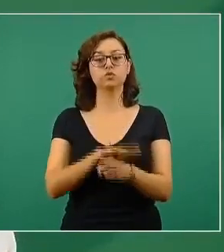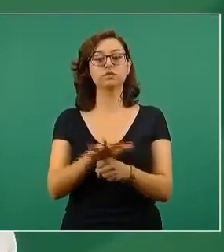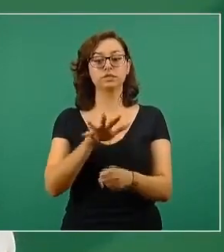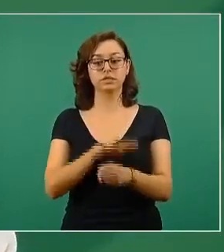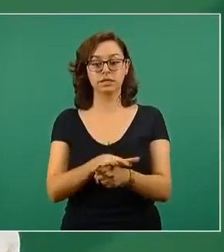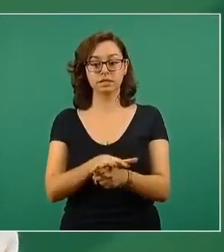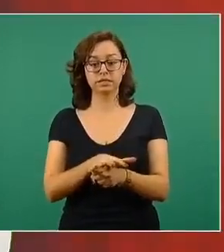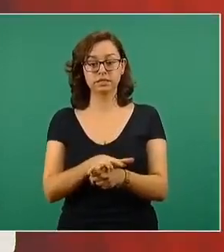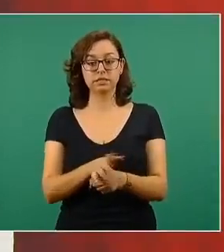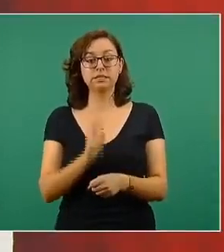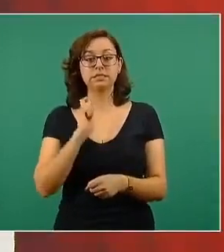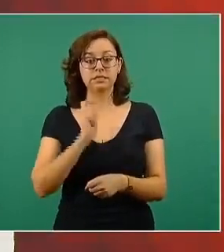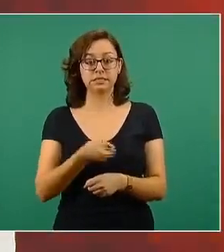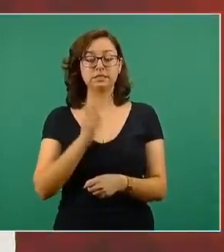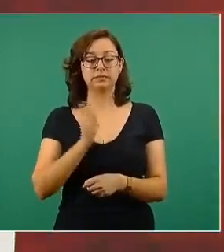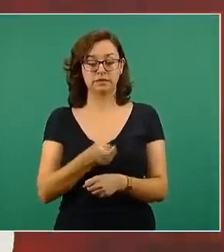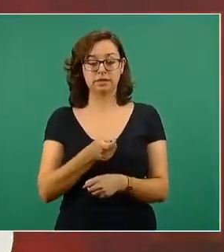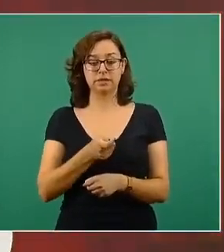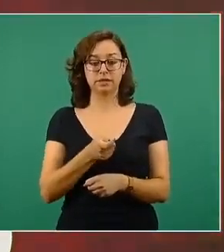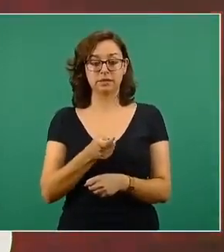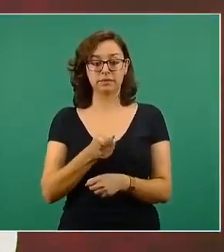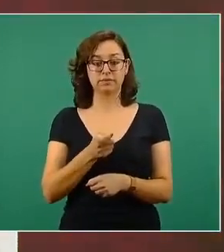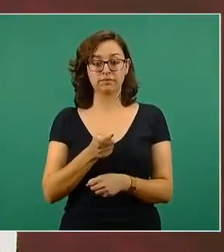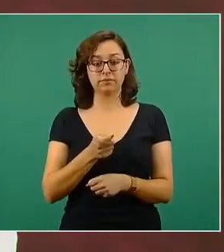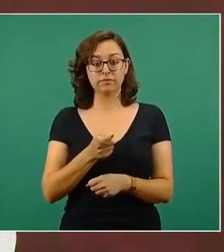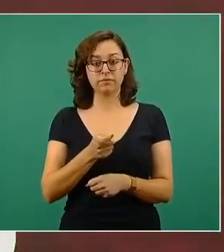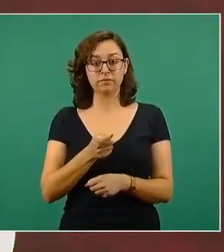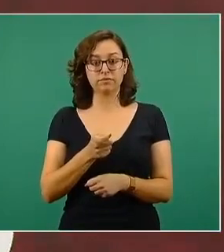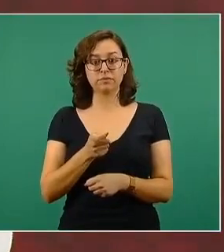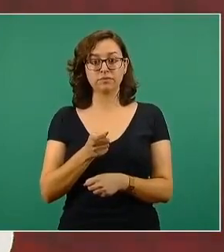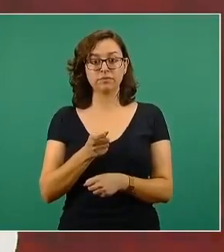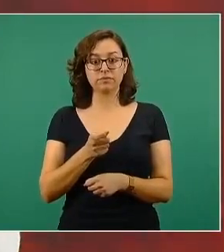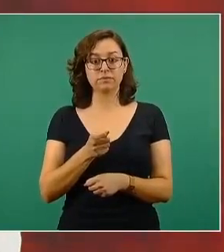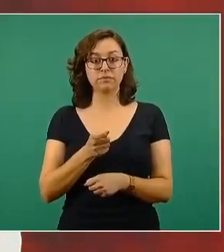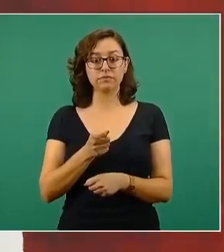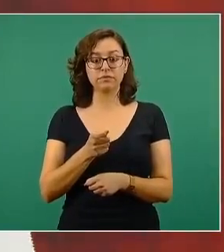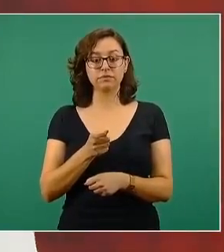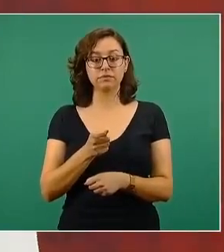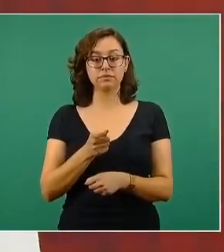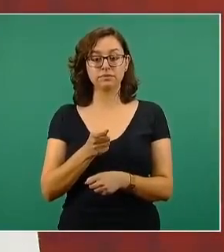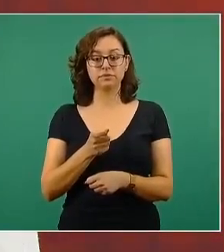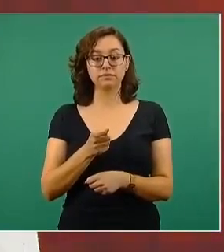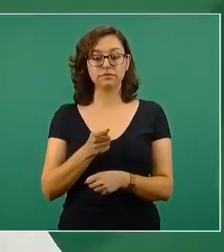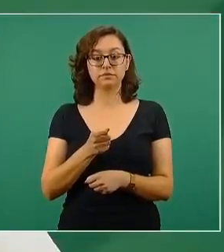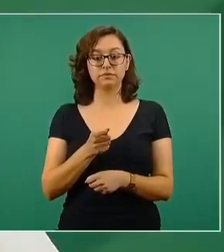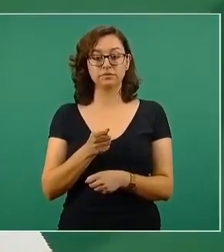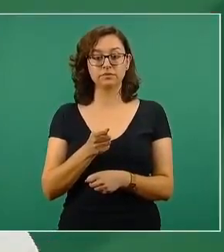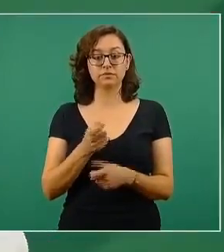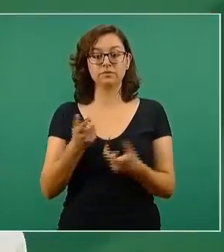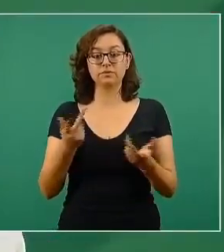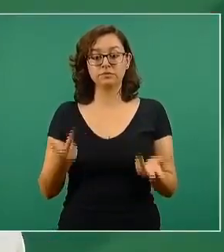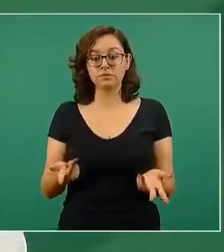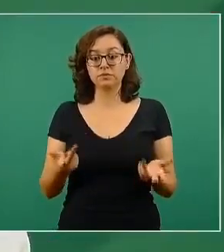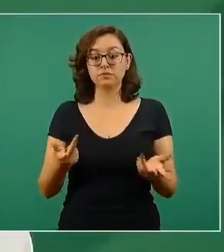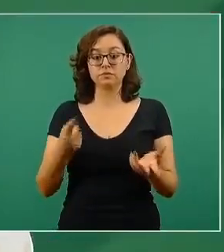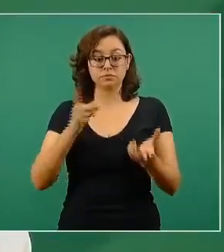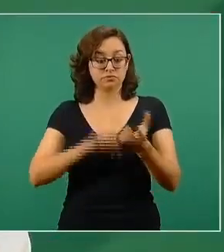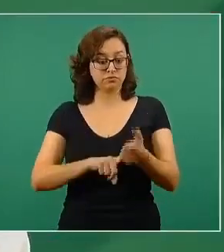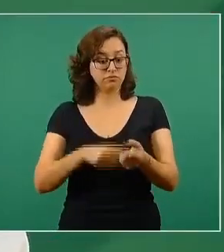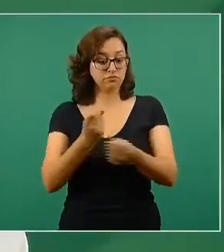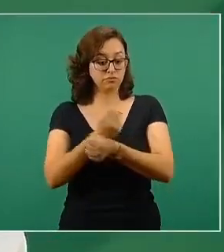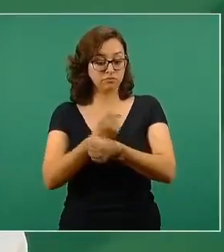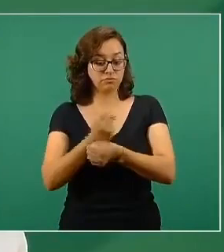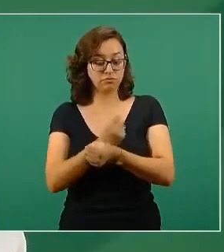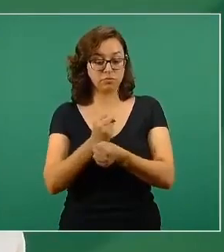realmente signifique una probabilidad menor de tener enfermedad. Y recordar que